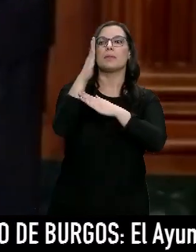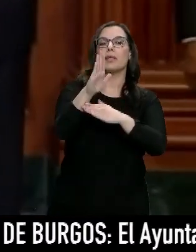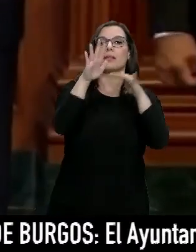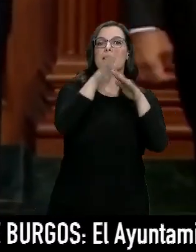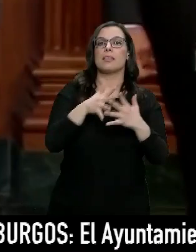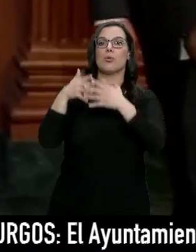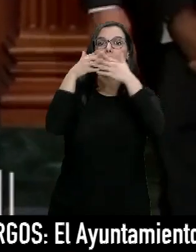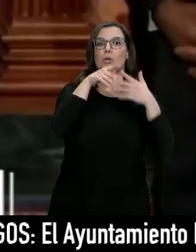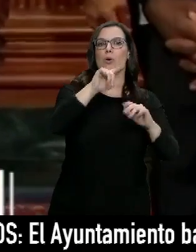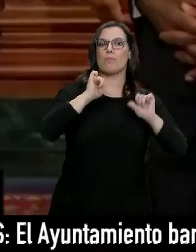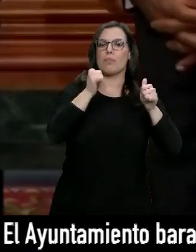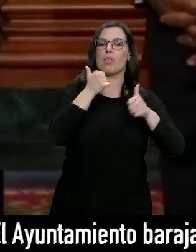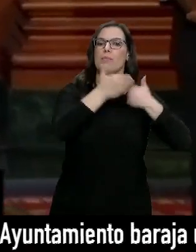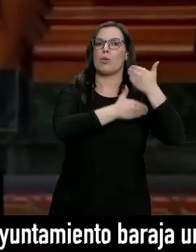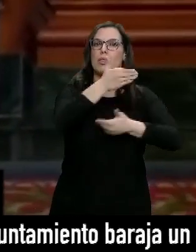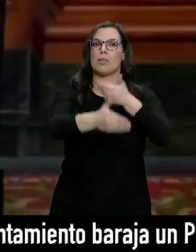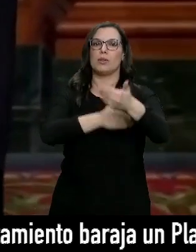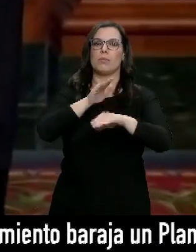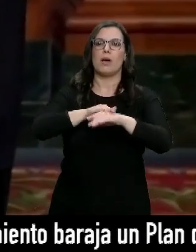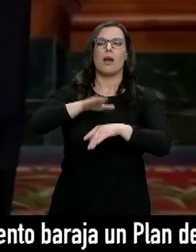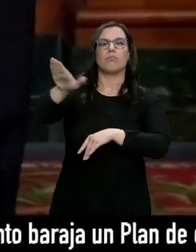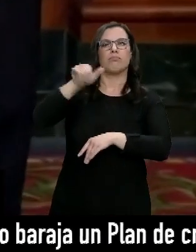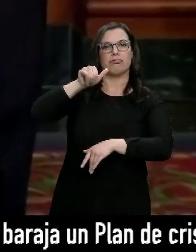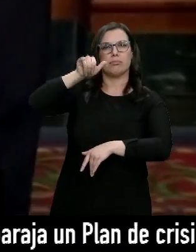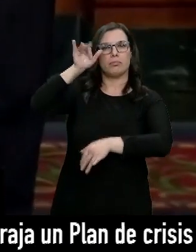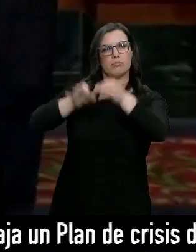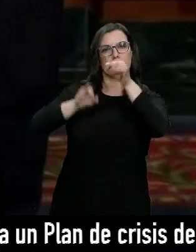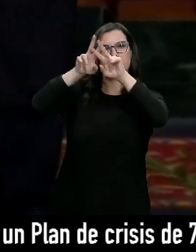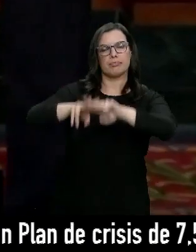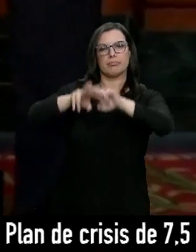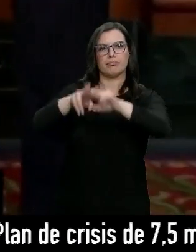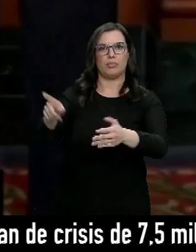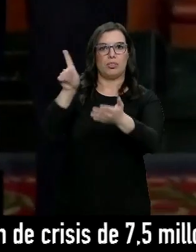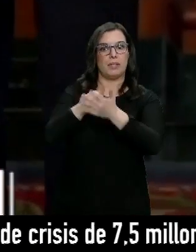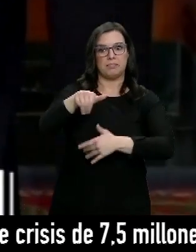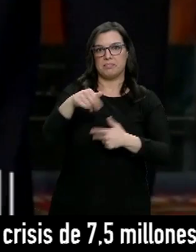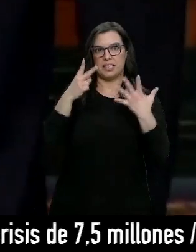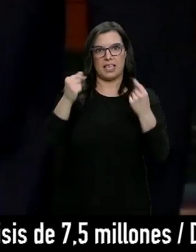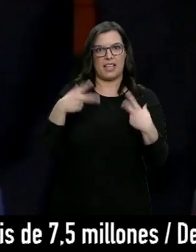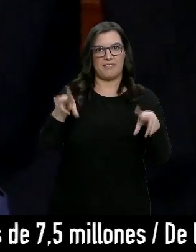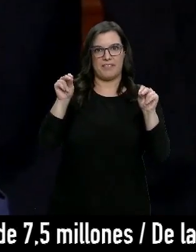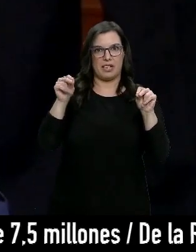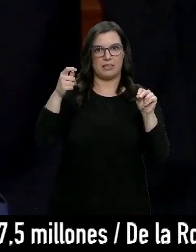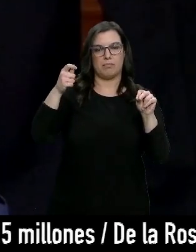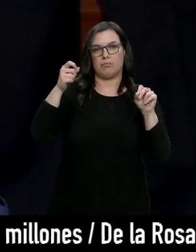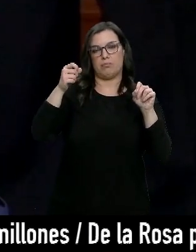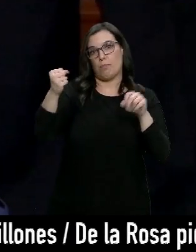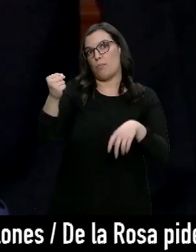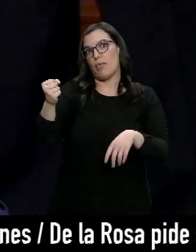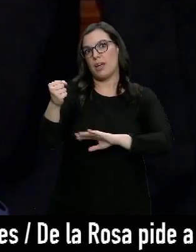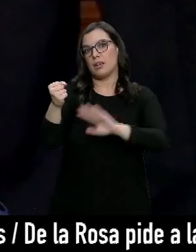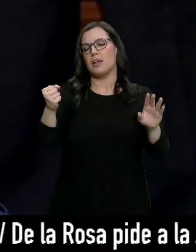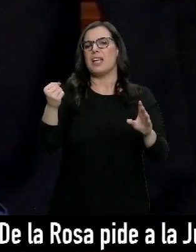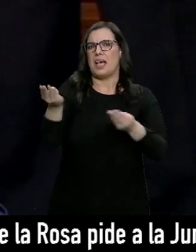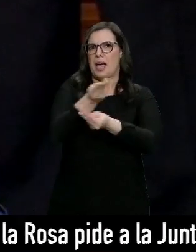Unidos ha activado el procedimiento para un nuevo impeachment contra el presidente a escasos 7 días para que abandone el poder y en medio de un